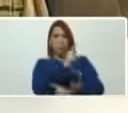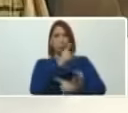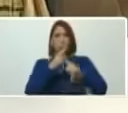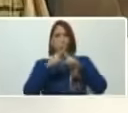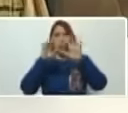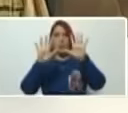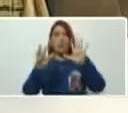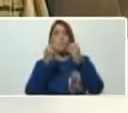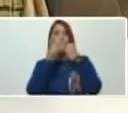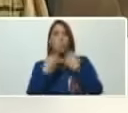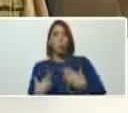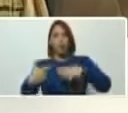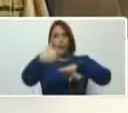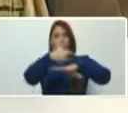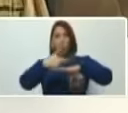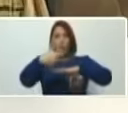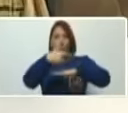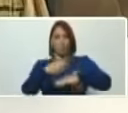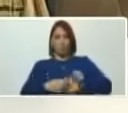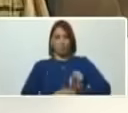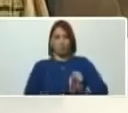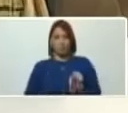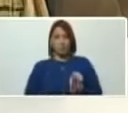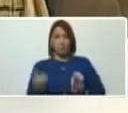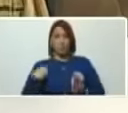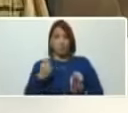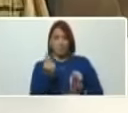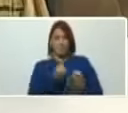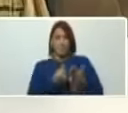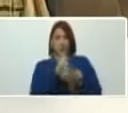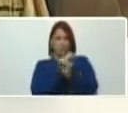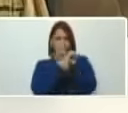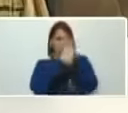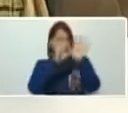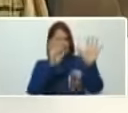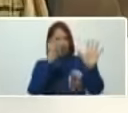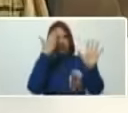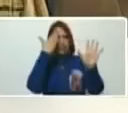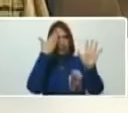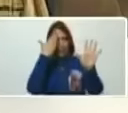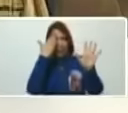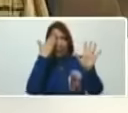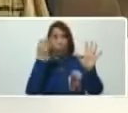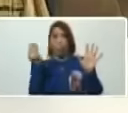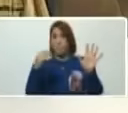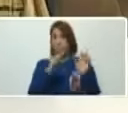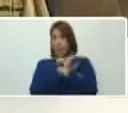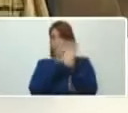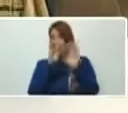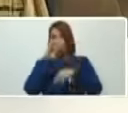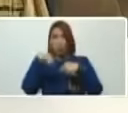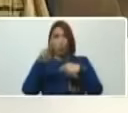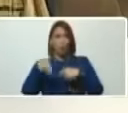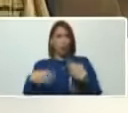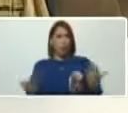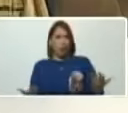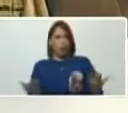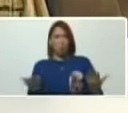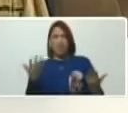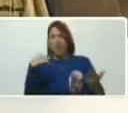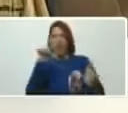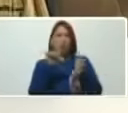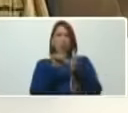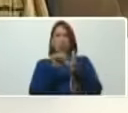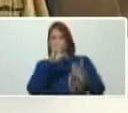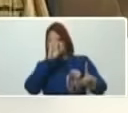buen gobierno. Tenemos un mapa bien claro, más claro que nunca, de a dónde hay que atacar,